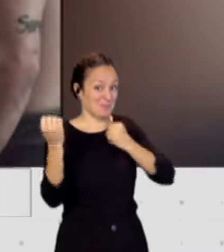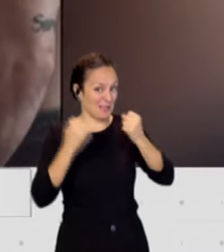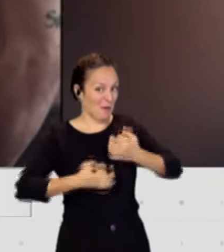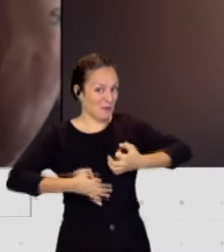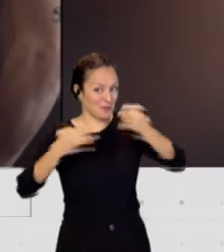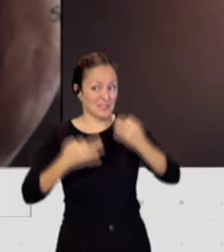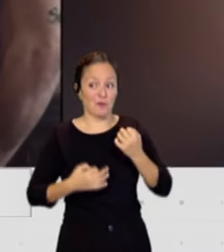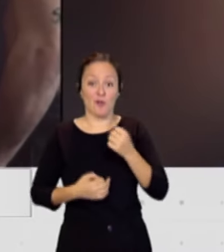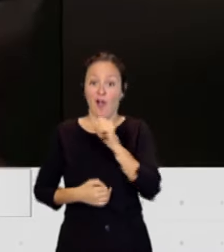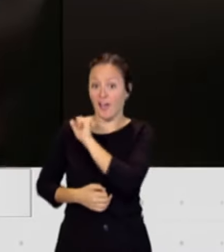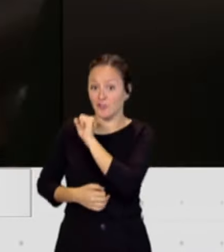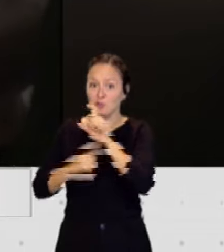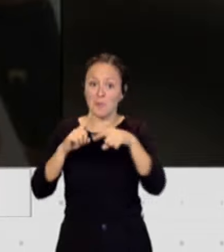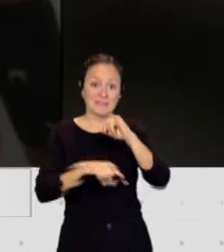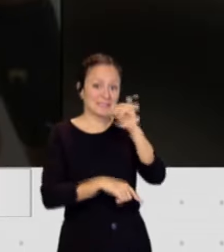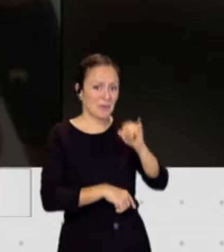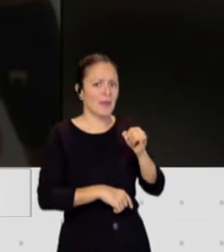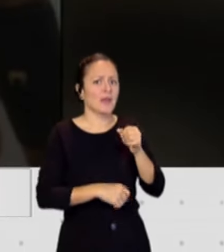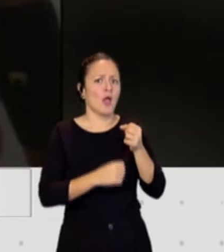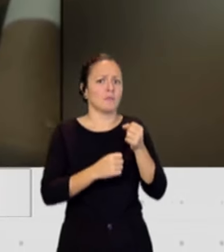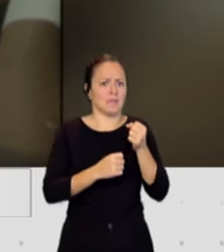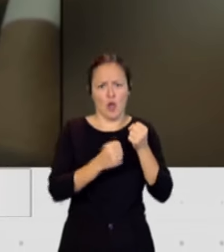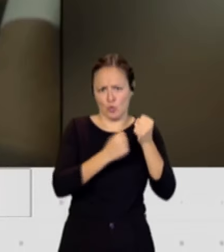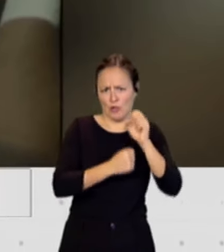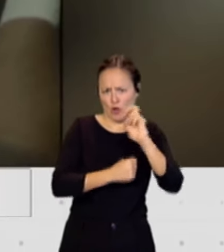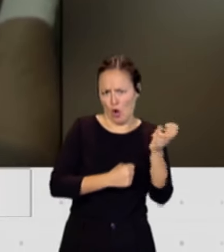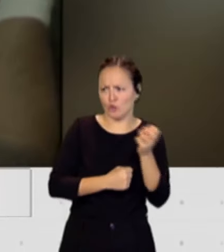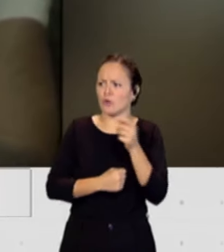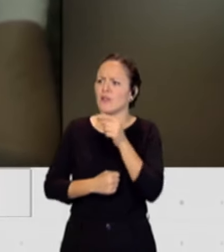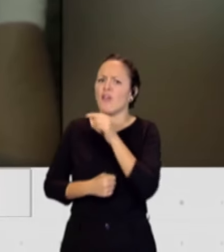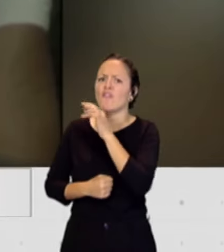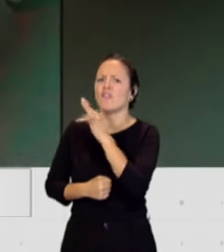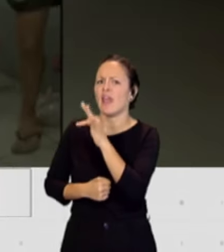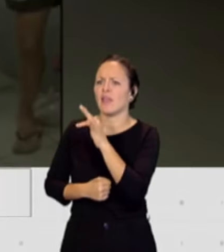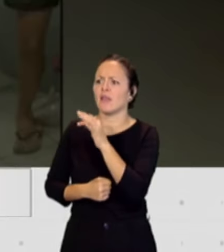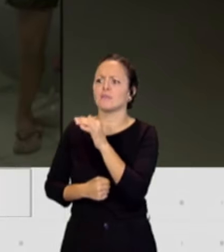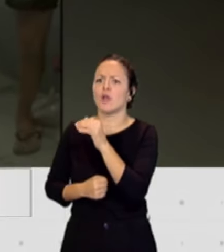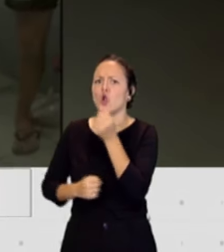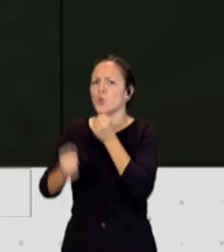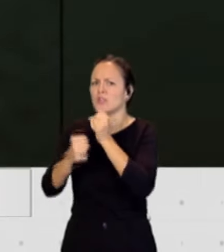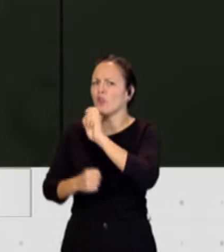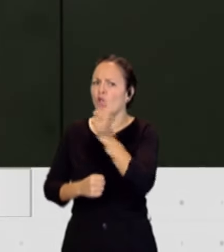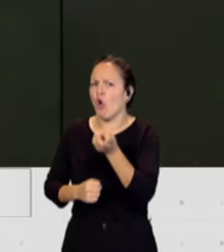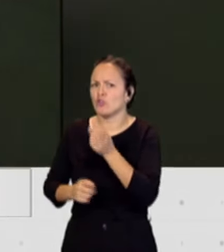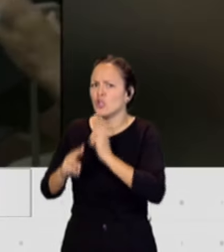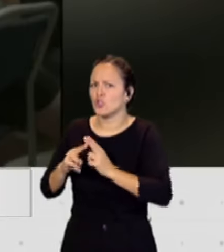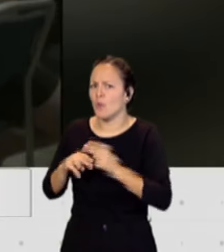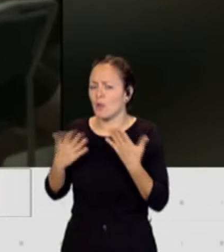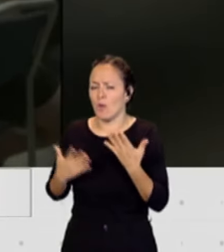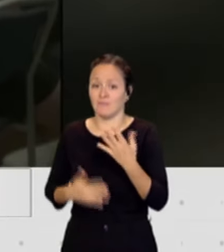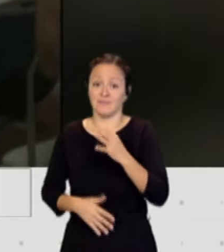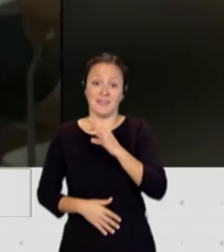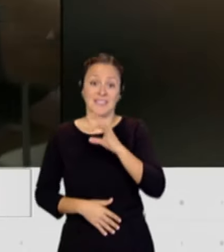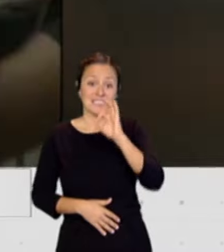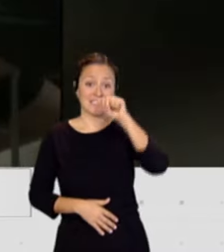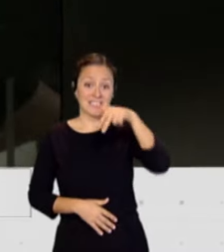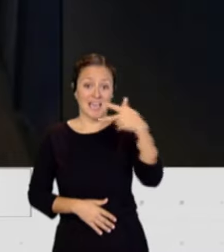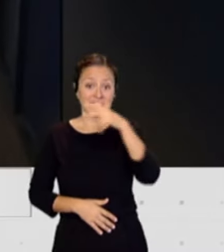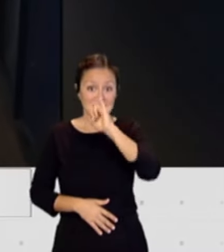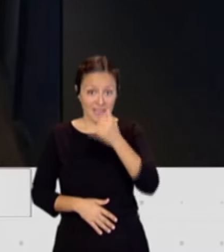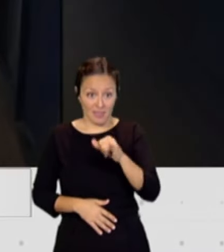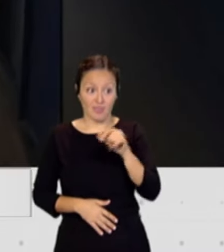con Seven y seguro que con otros muchos luchadores como Quién es con quién vamos a poder disfrutar también pues con José Sánchez que igual que Seven